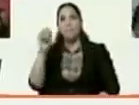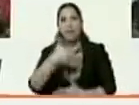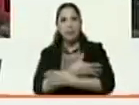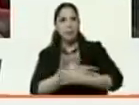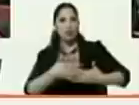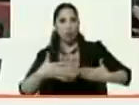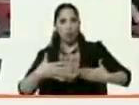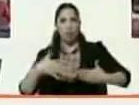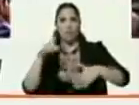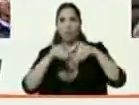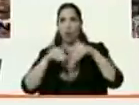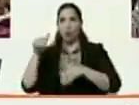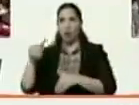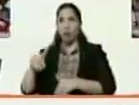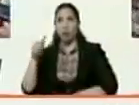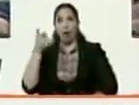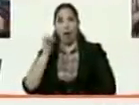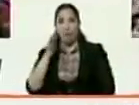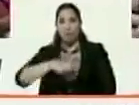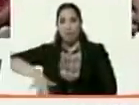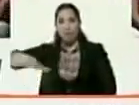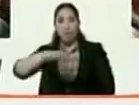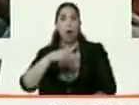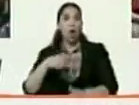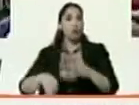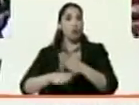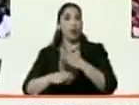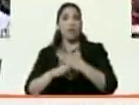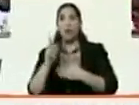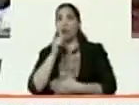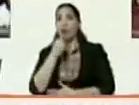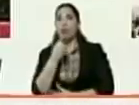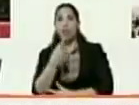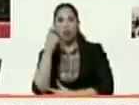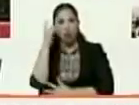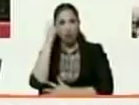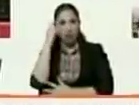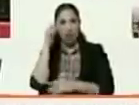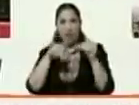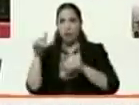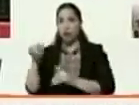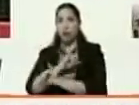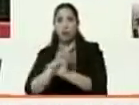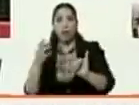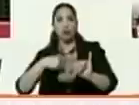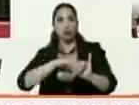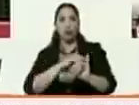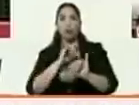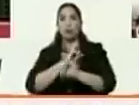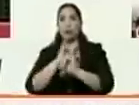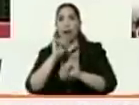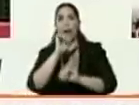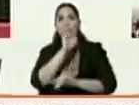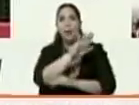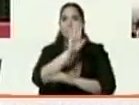votantes, todavía no han dicho la fecha de las elecciones, pero ya nosotros hemos tocado 8 millones de personas,